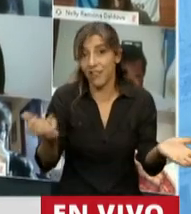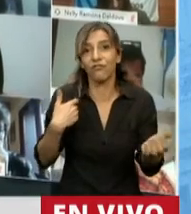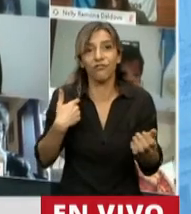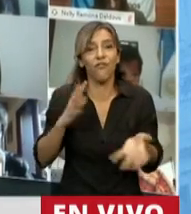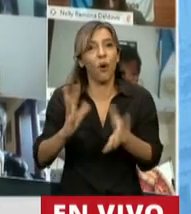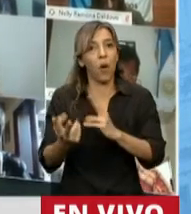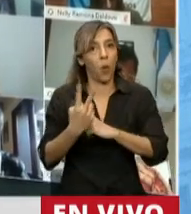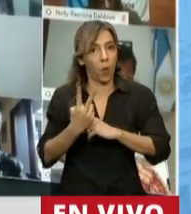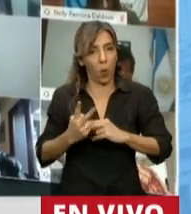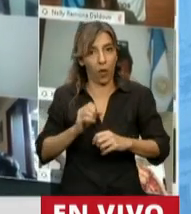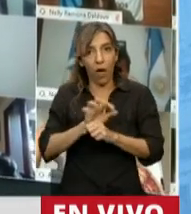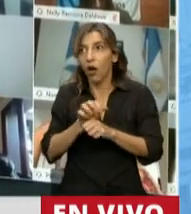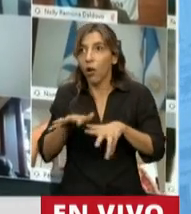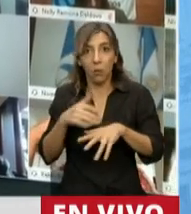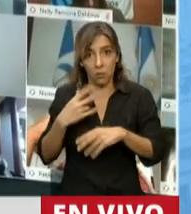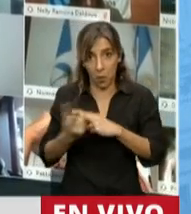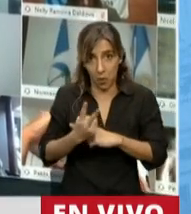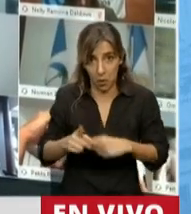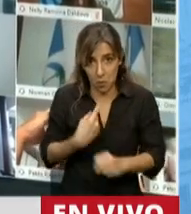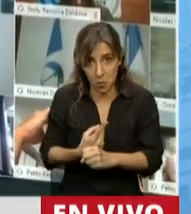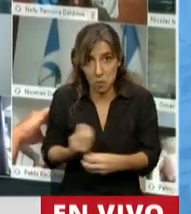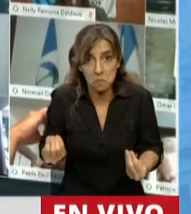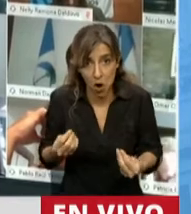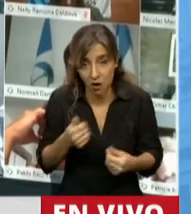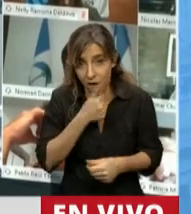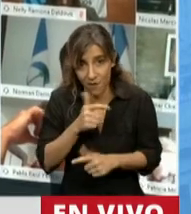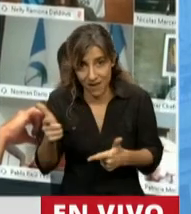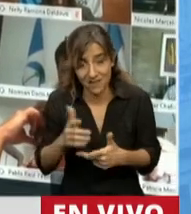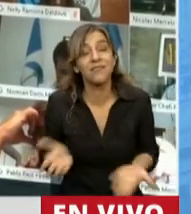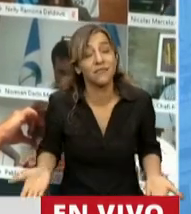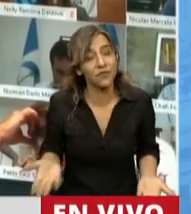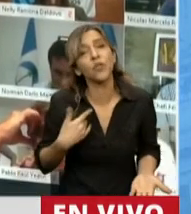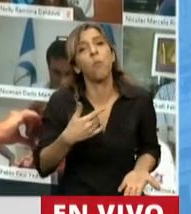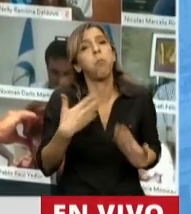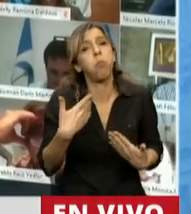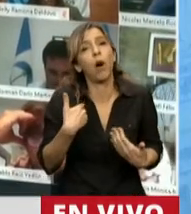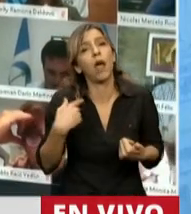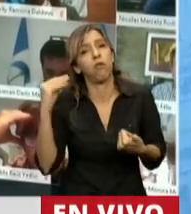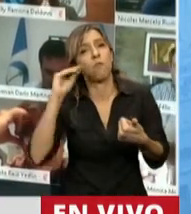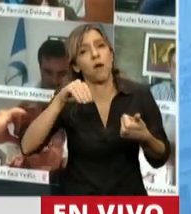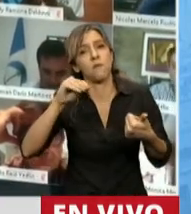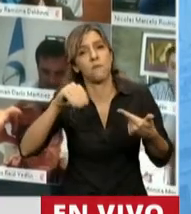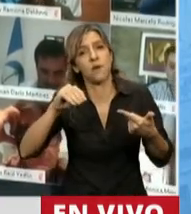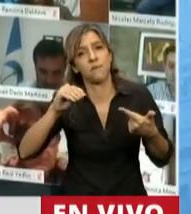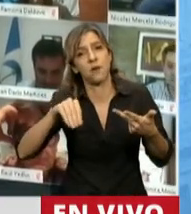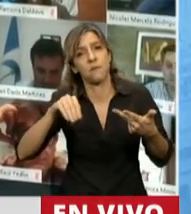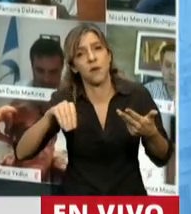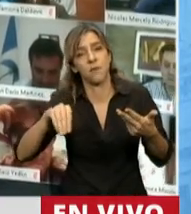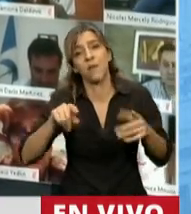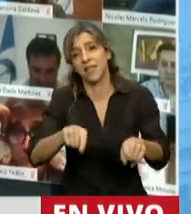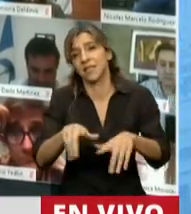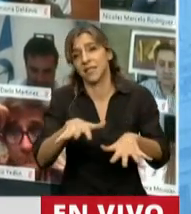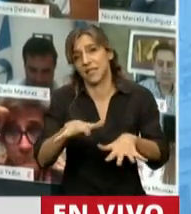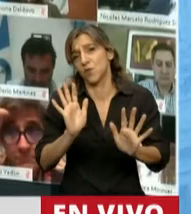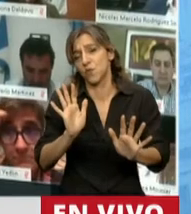Entonces, podríamos seguir diciendo un montón de cosas, pero la verdad, presidente, que no me voy a tomar más tiempo en decir la situación que dejó el macrismo. Lo